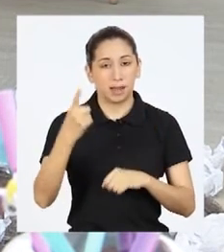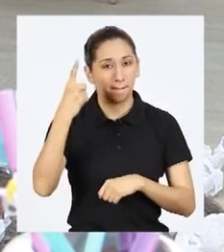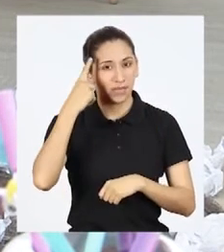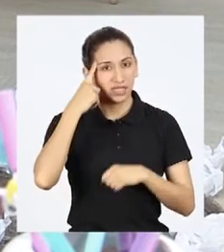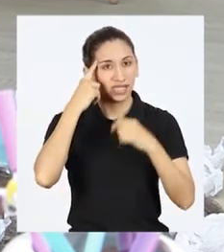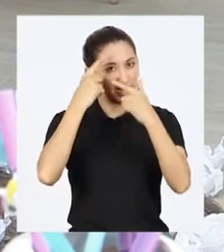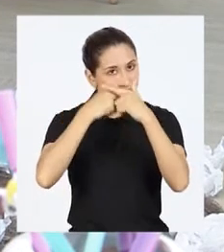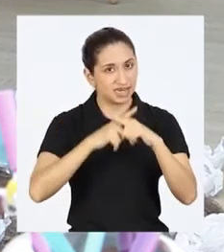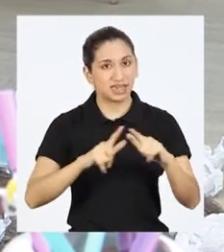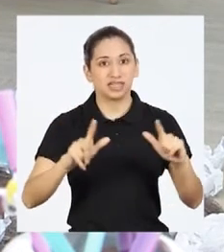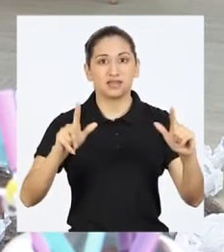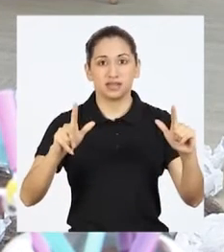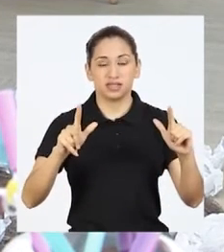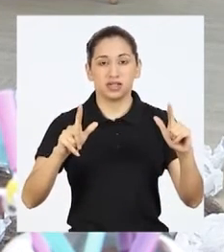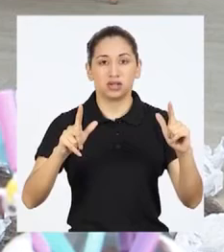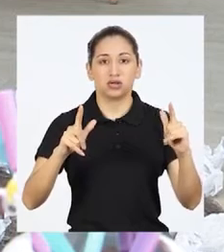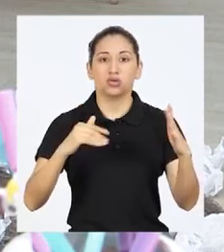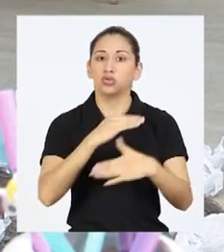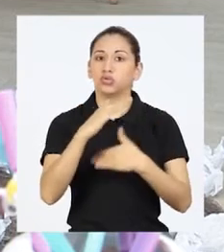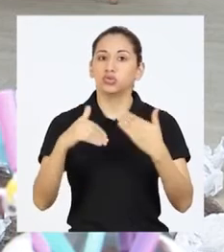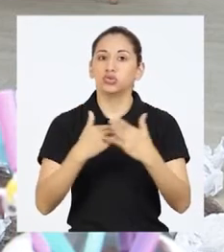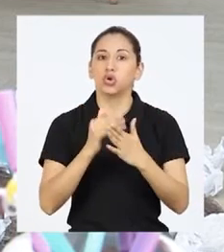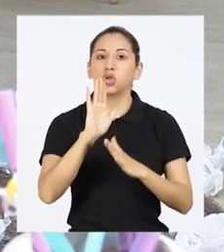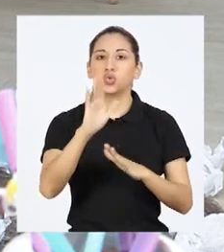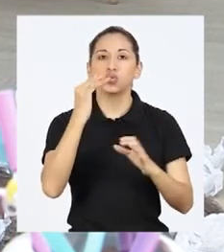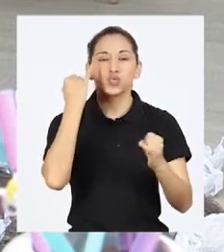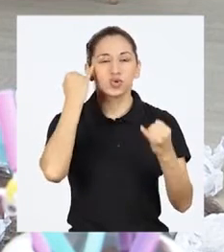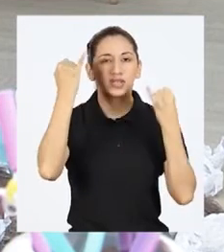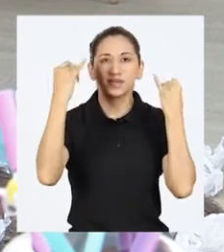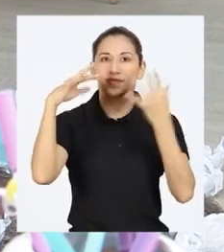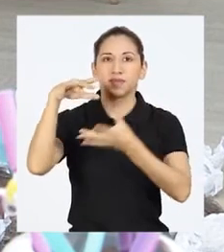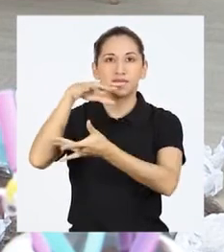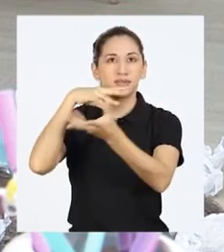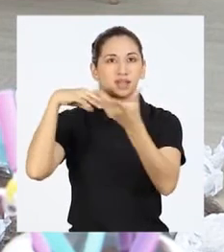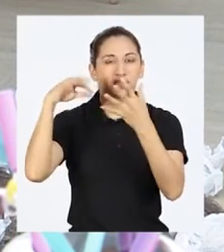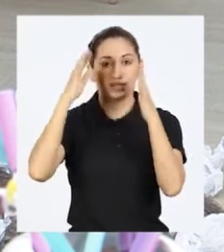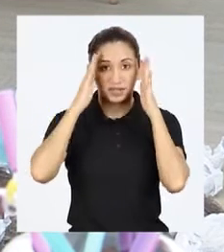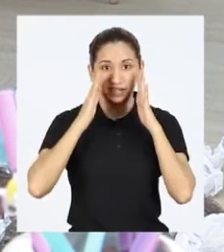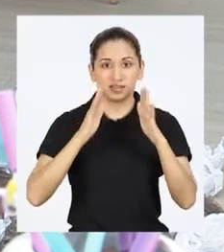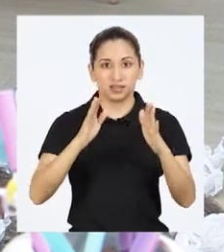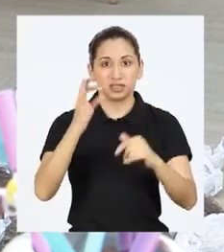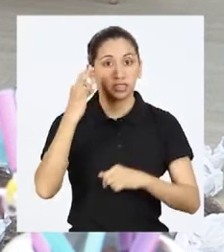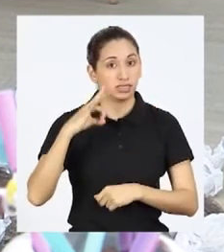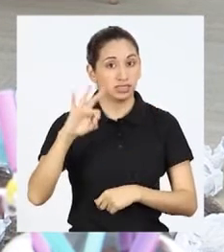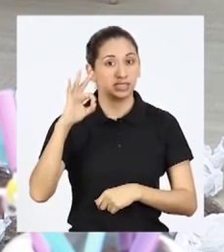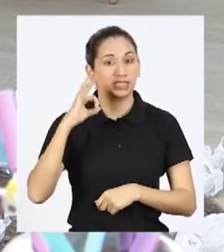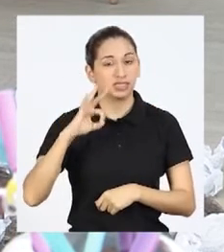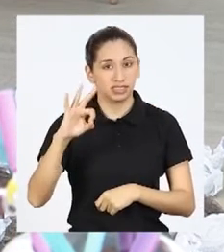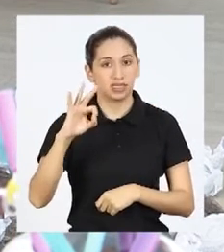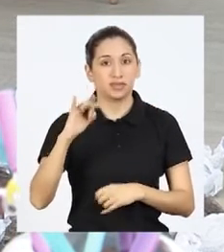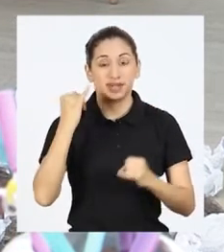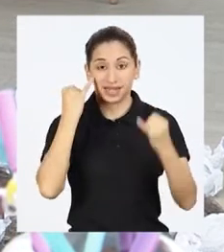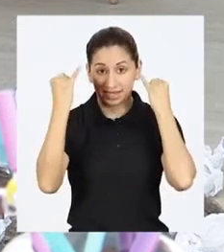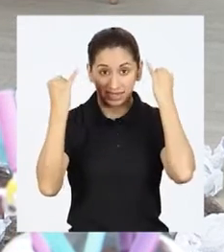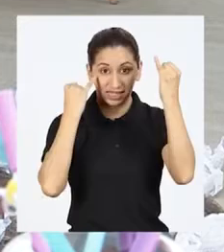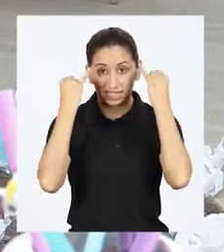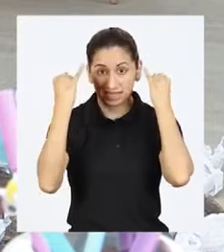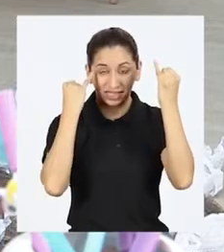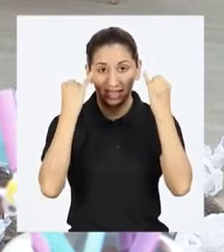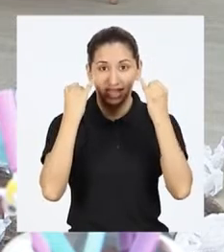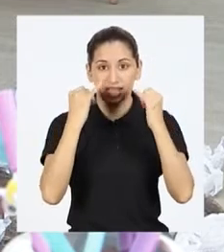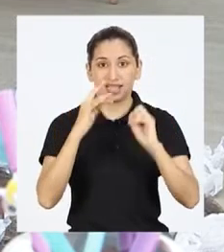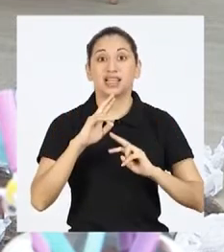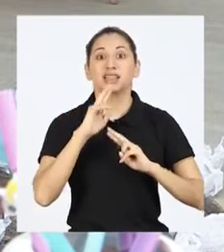con libertad, con toda tu imaginación, enfocándote siempre en que las ideas